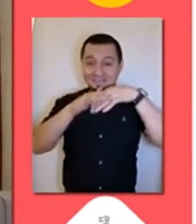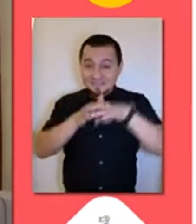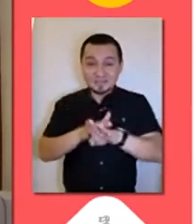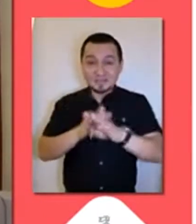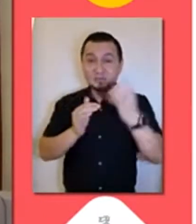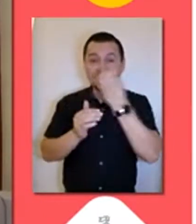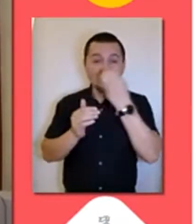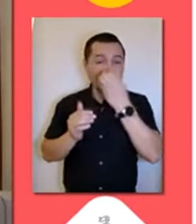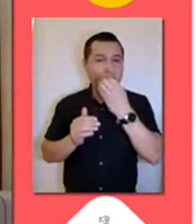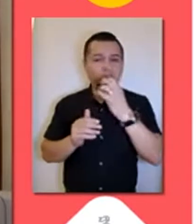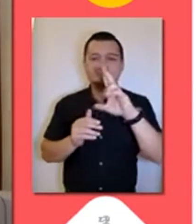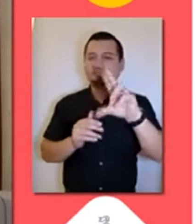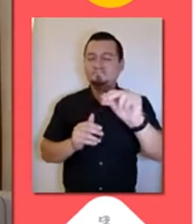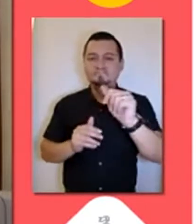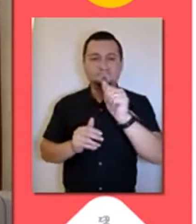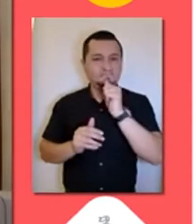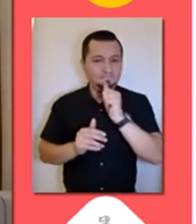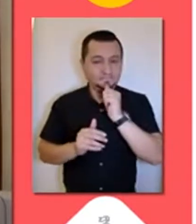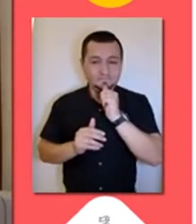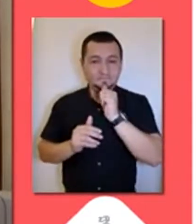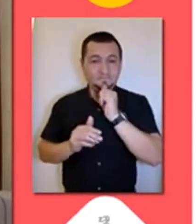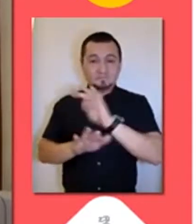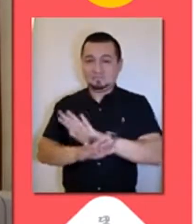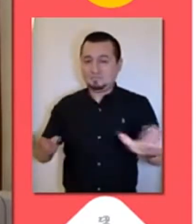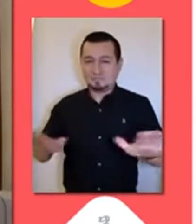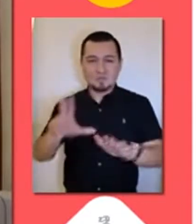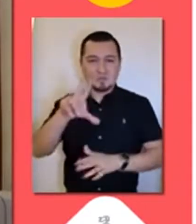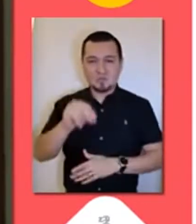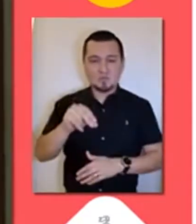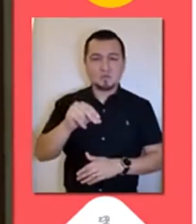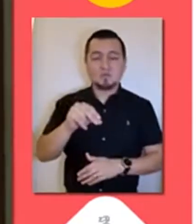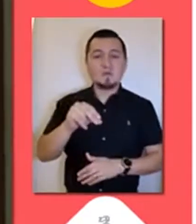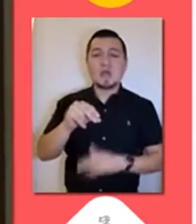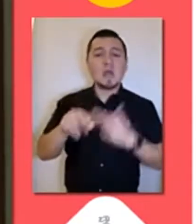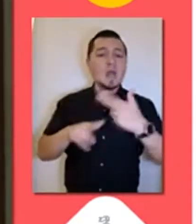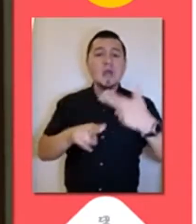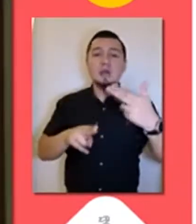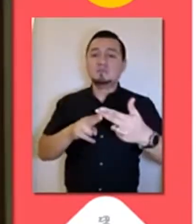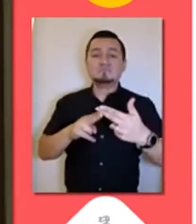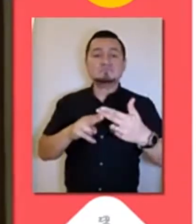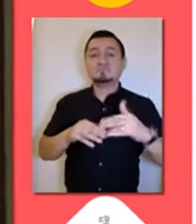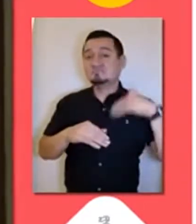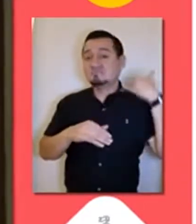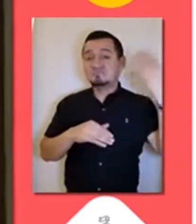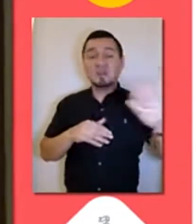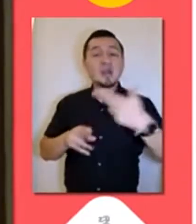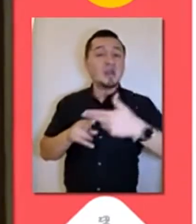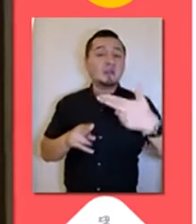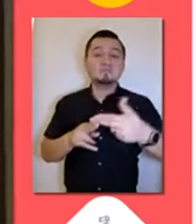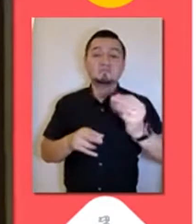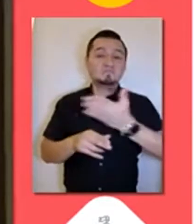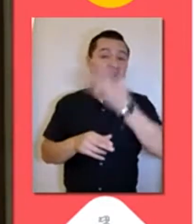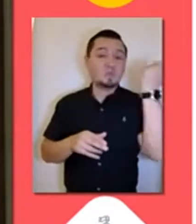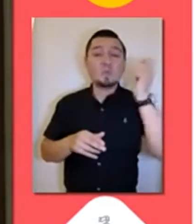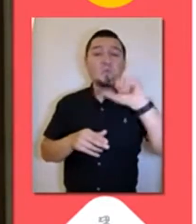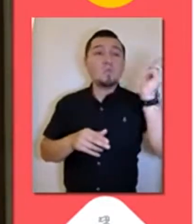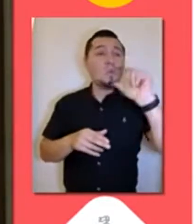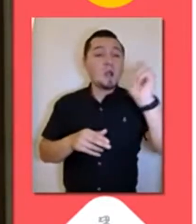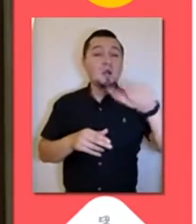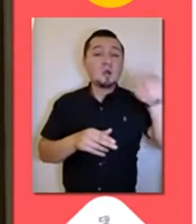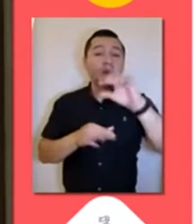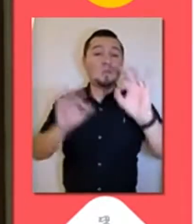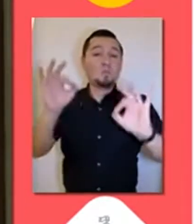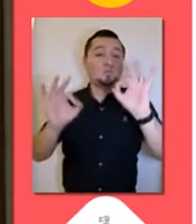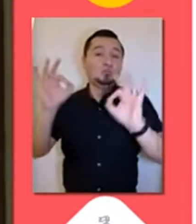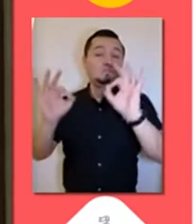clases presenciales. El regreso a las clases presenciales se dará cuando los indicadores que